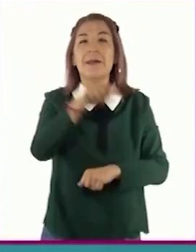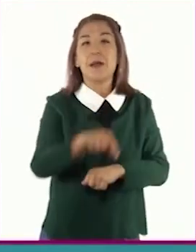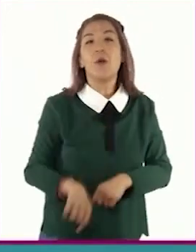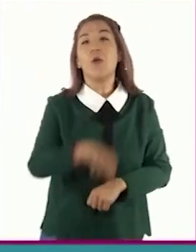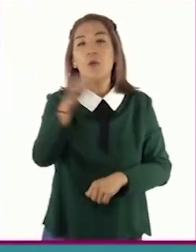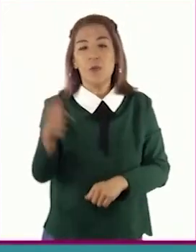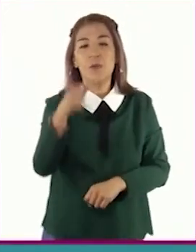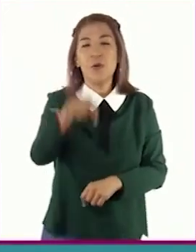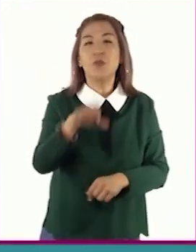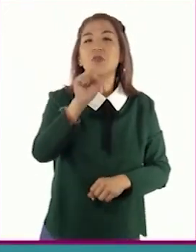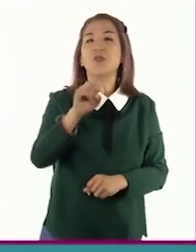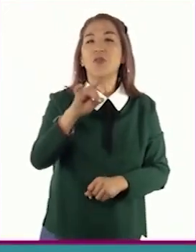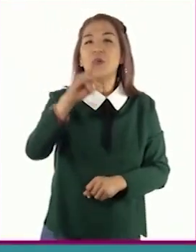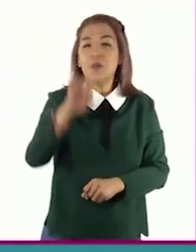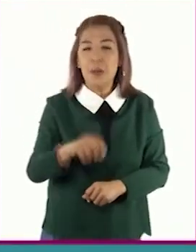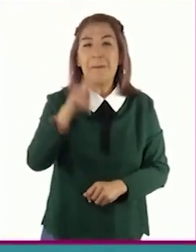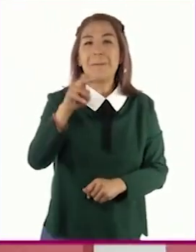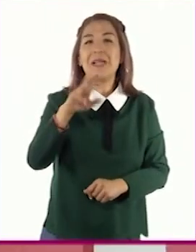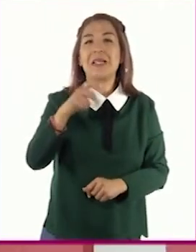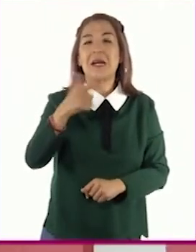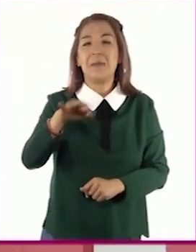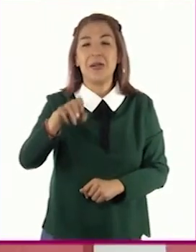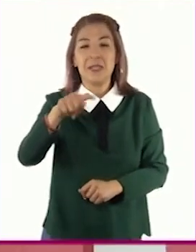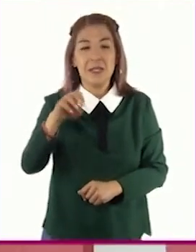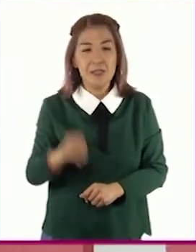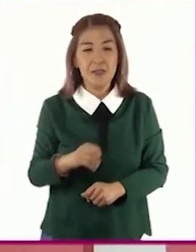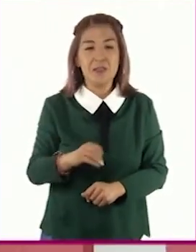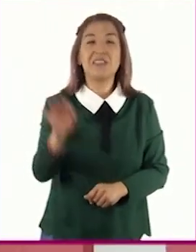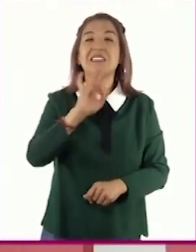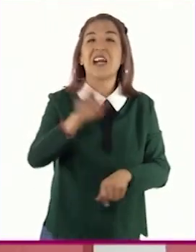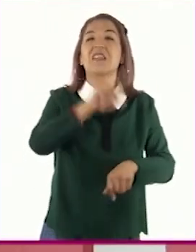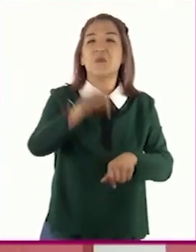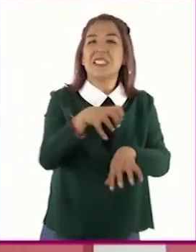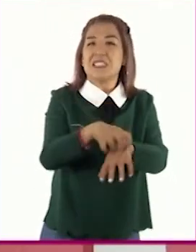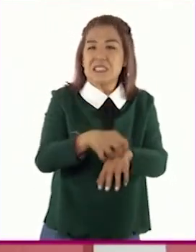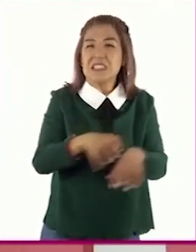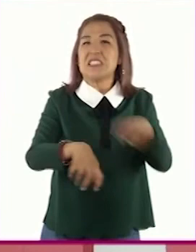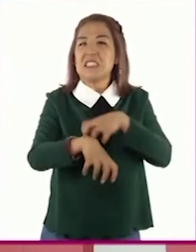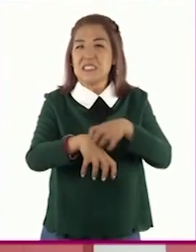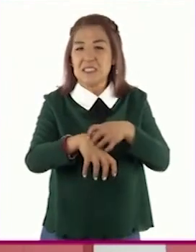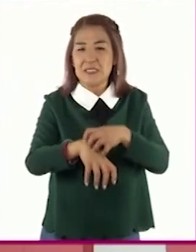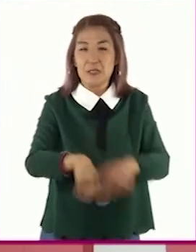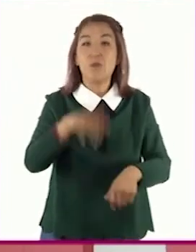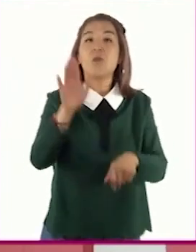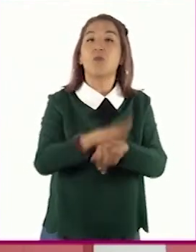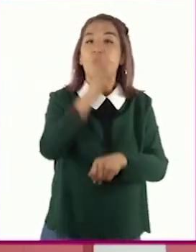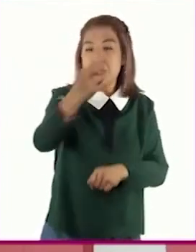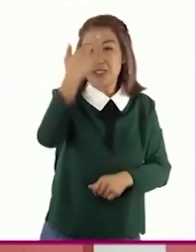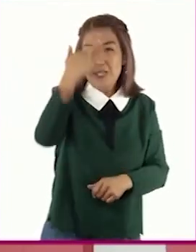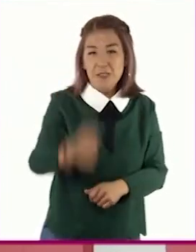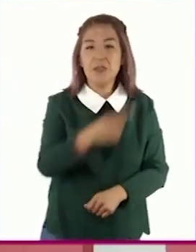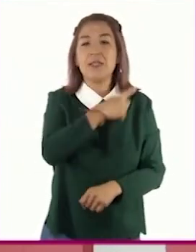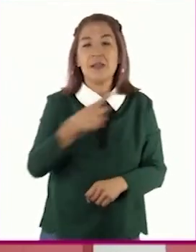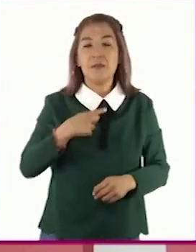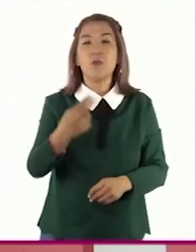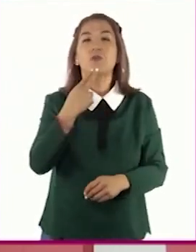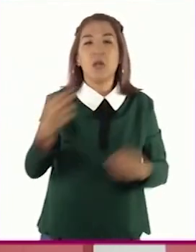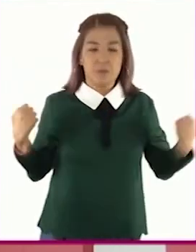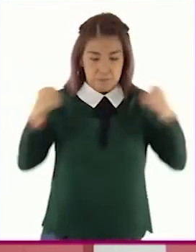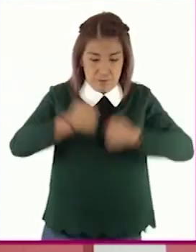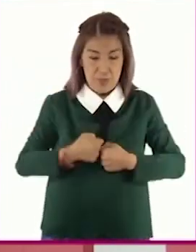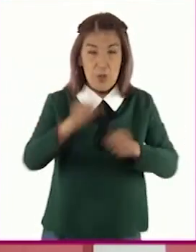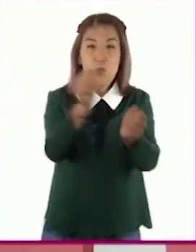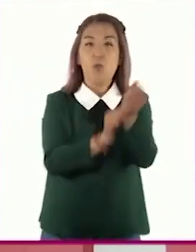mientras que el hidróxido de sodio y el permanganato de potasio pueden causar irritaciones. Por ello, utilizaremos bata,